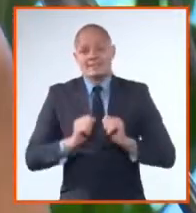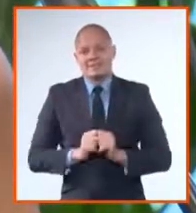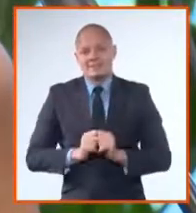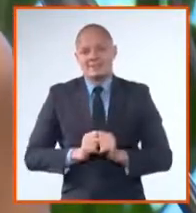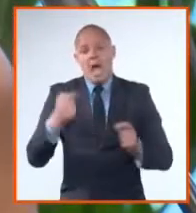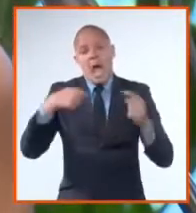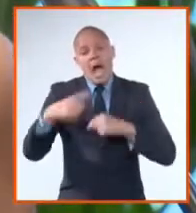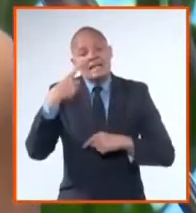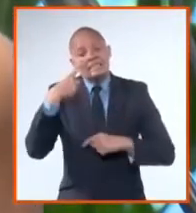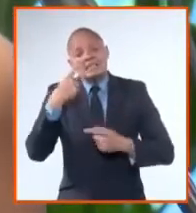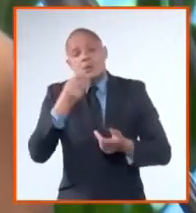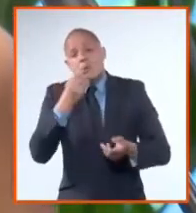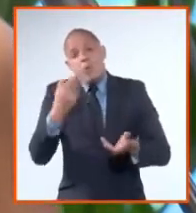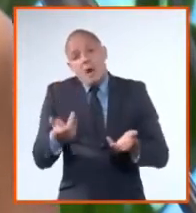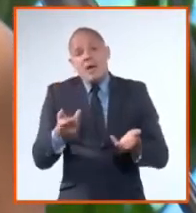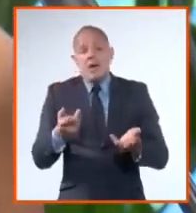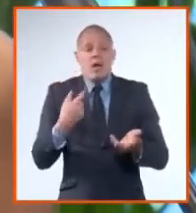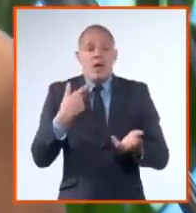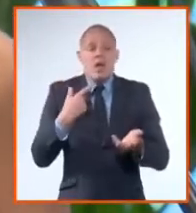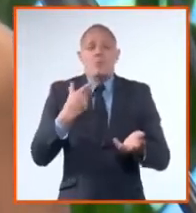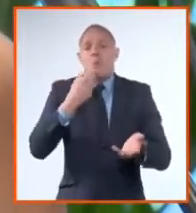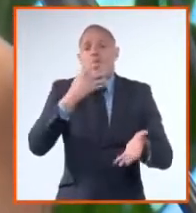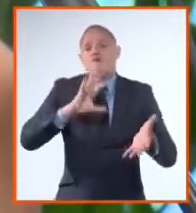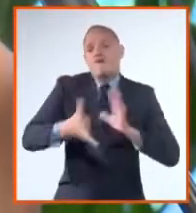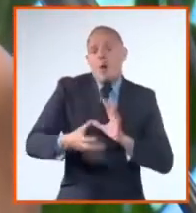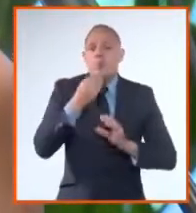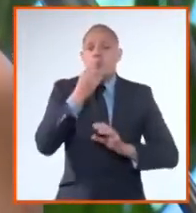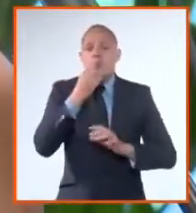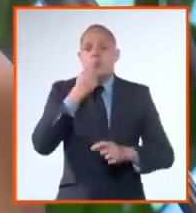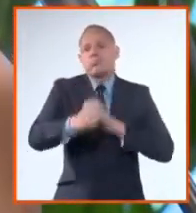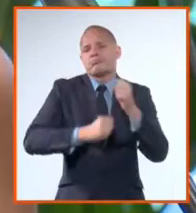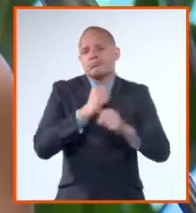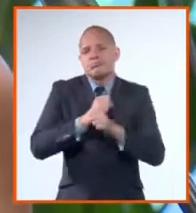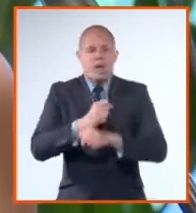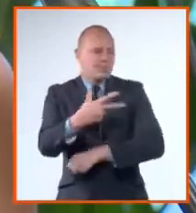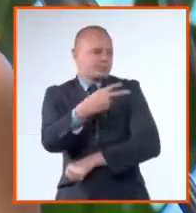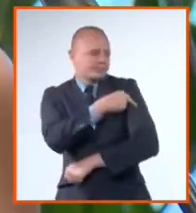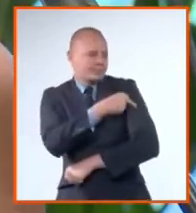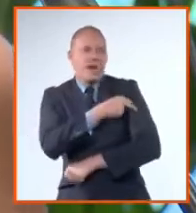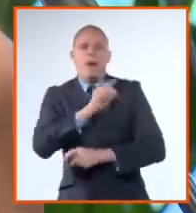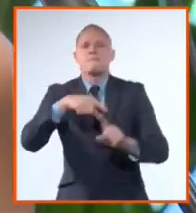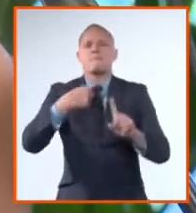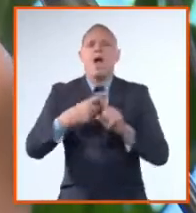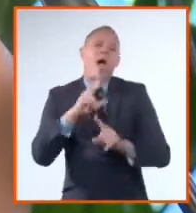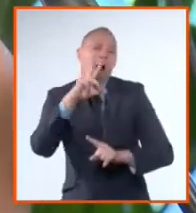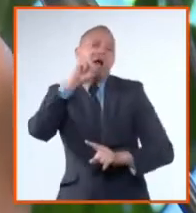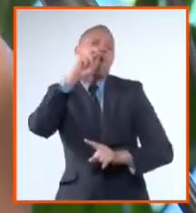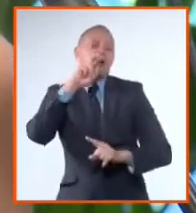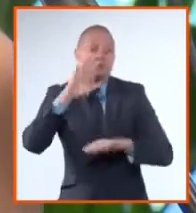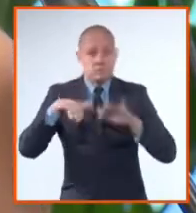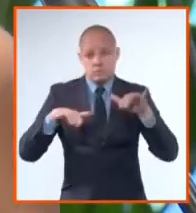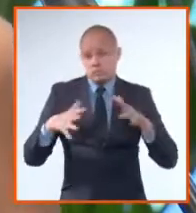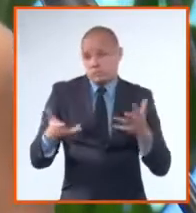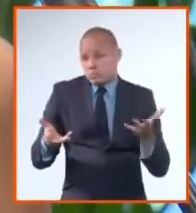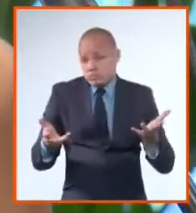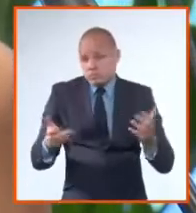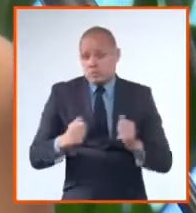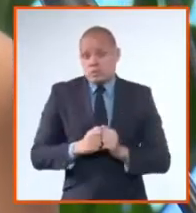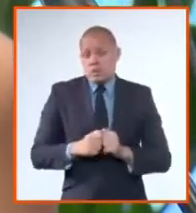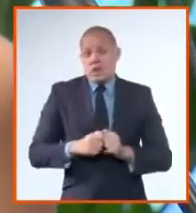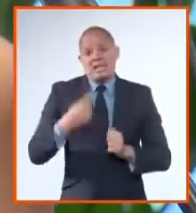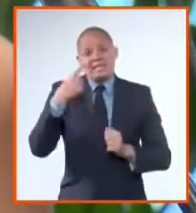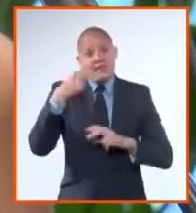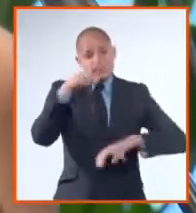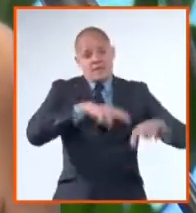combinar una vacuna mucosal con una vacuna sistémica para disminuir la transmisión y mejorar también la respuesta del paciente. O sea, la investigación no